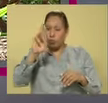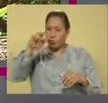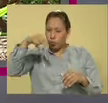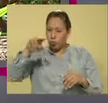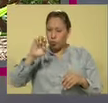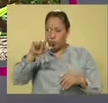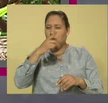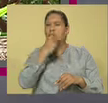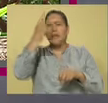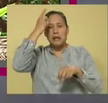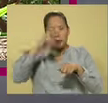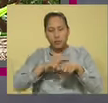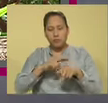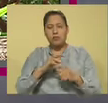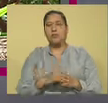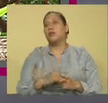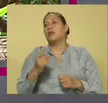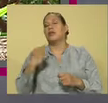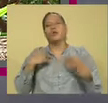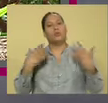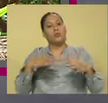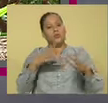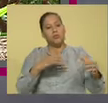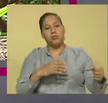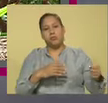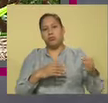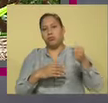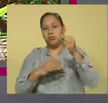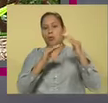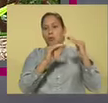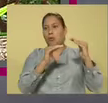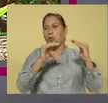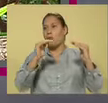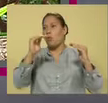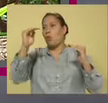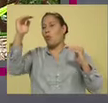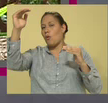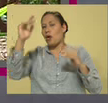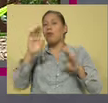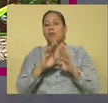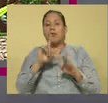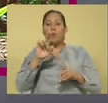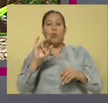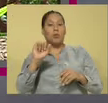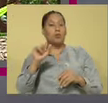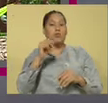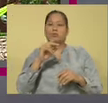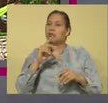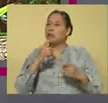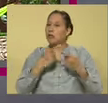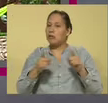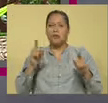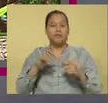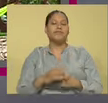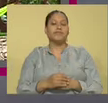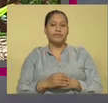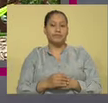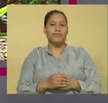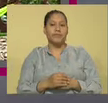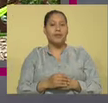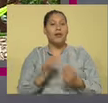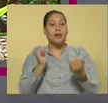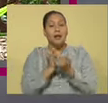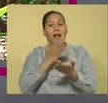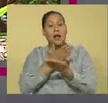No, ahí me subieron de grado, caray. Con don Luis fue otra historia. Y